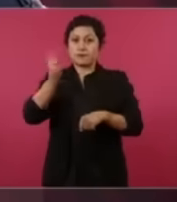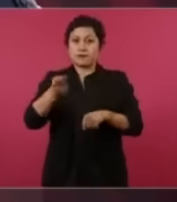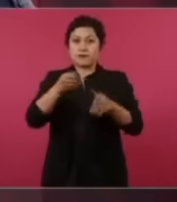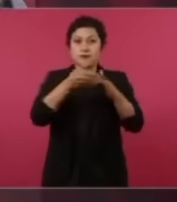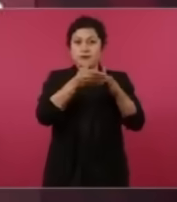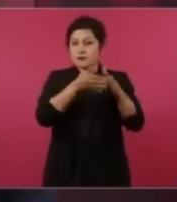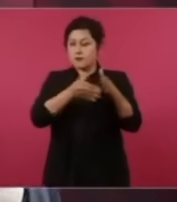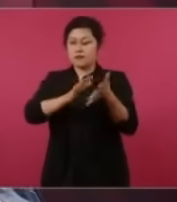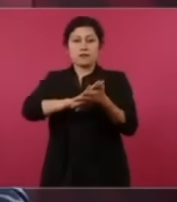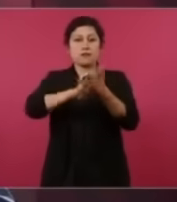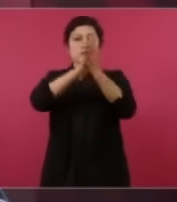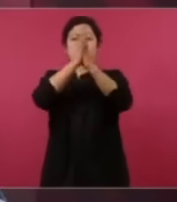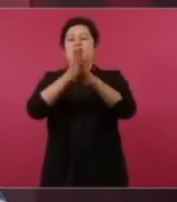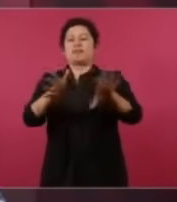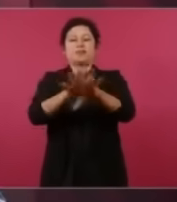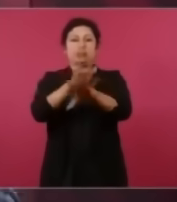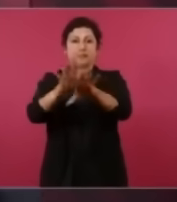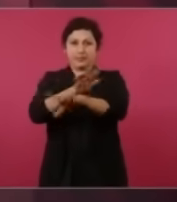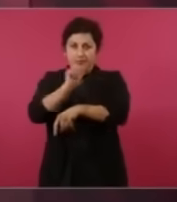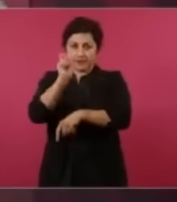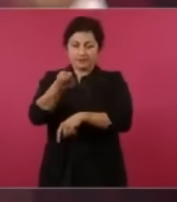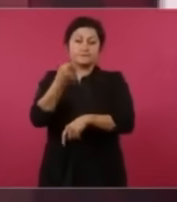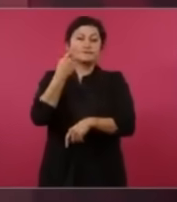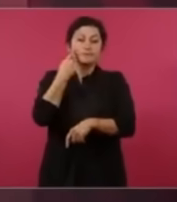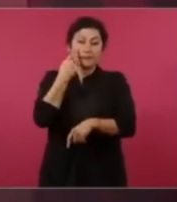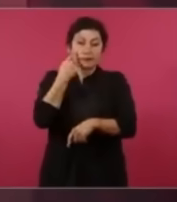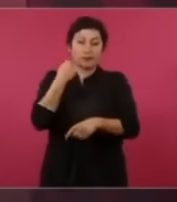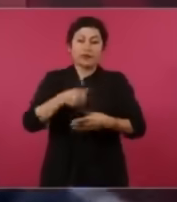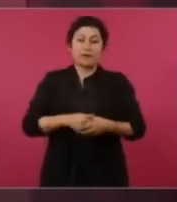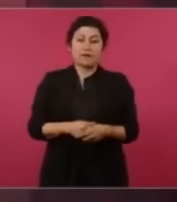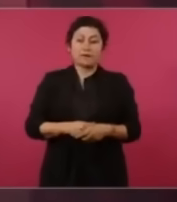¿no? Cuando